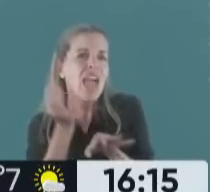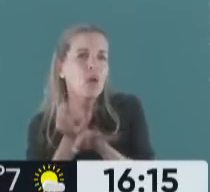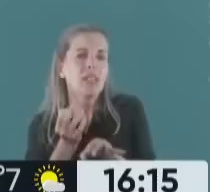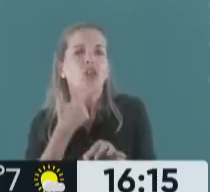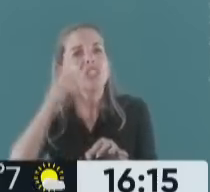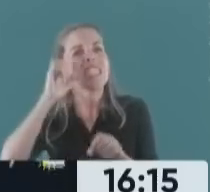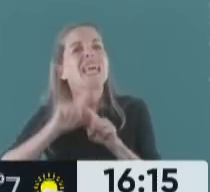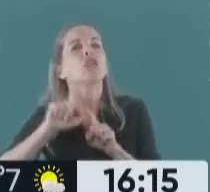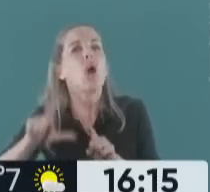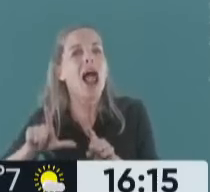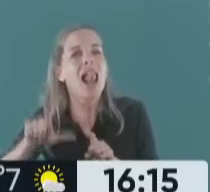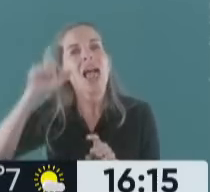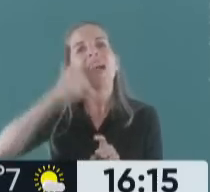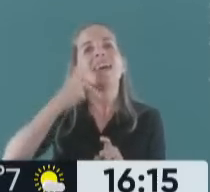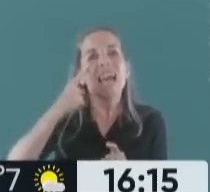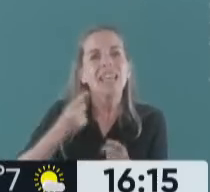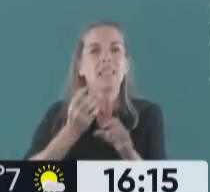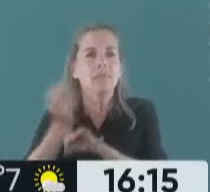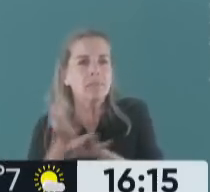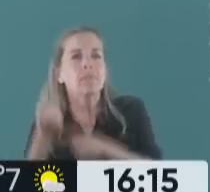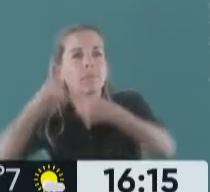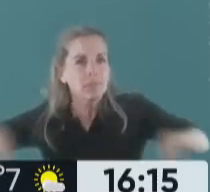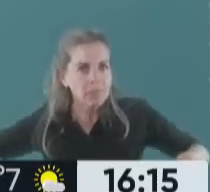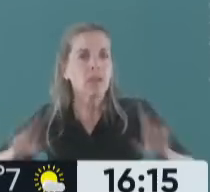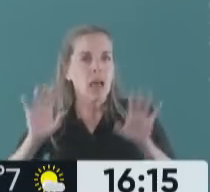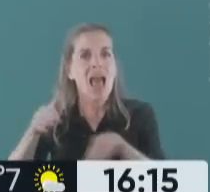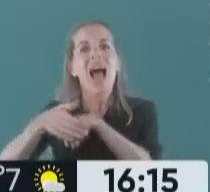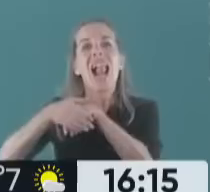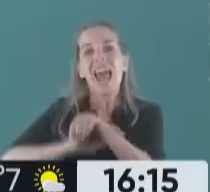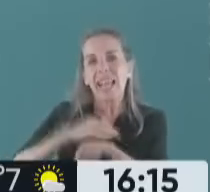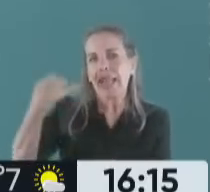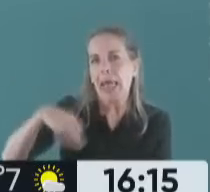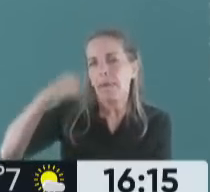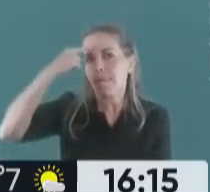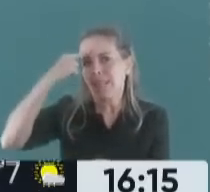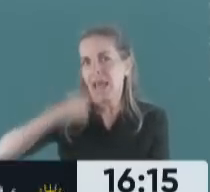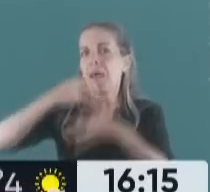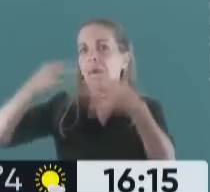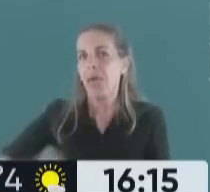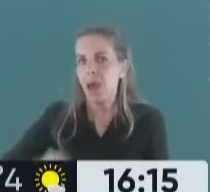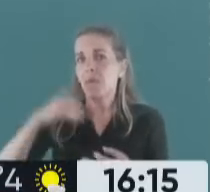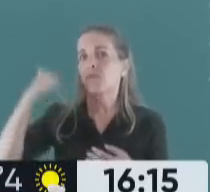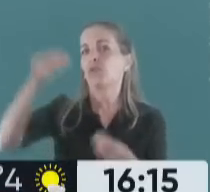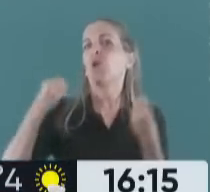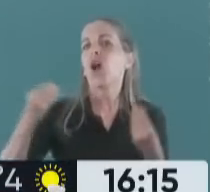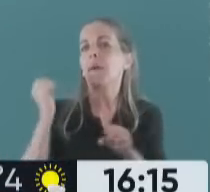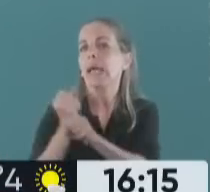lleva adelante el ministerio. Con lo cual, lo que debería discutir Rodríguez Larreta es cuáles son las políticas que va a llevar adelante en lugar de